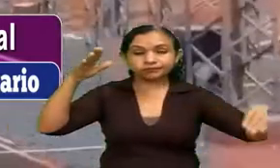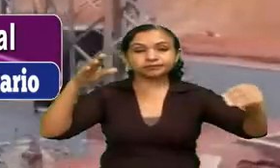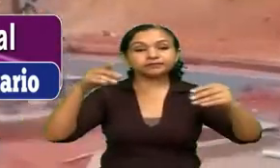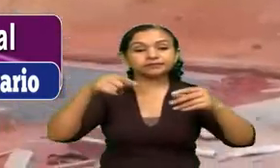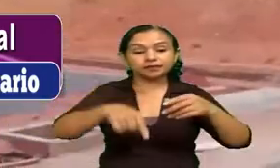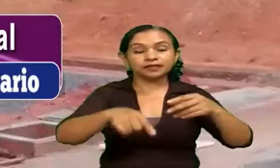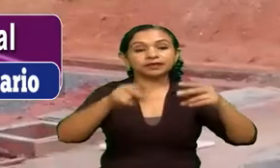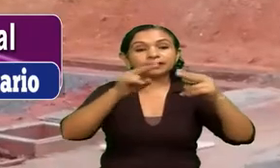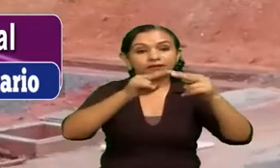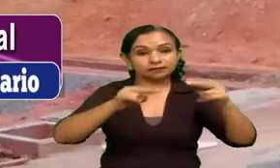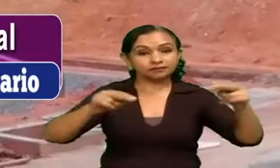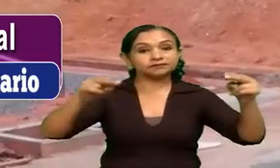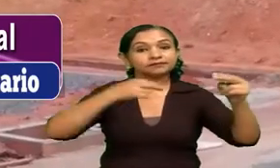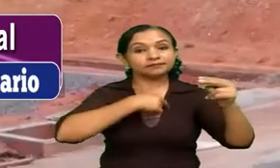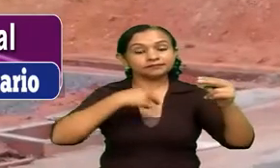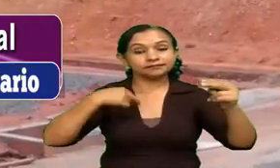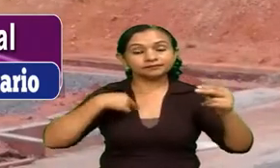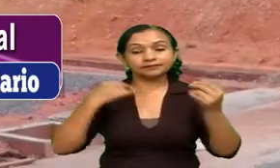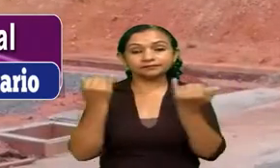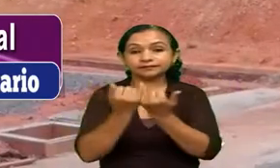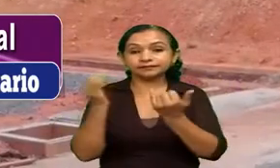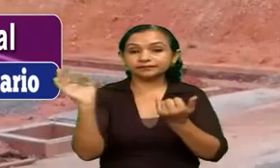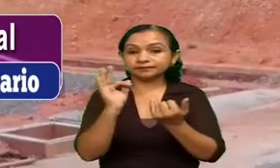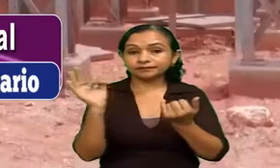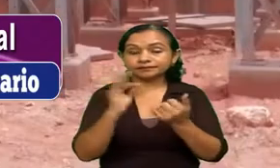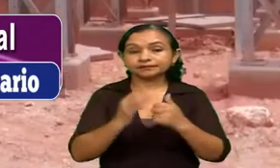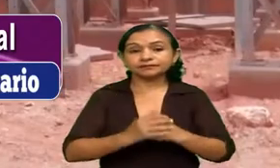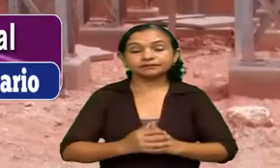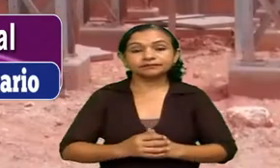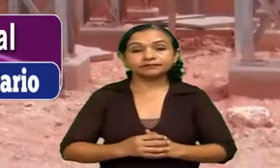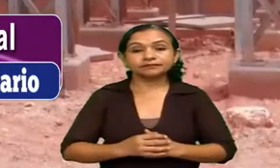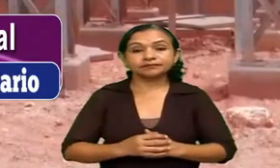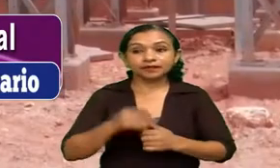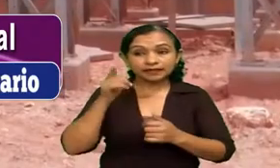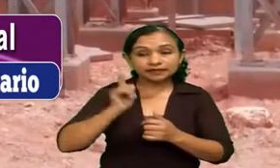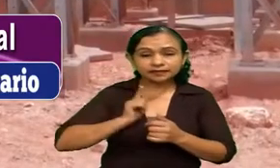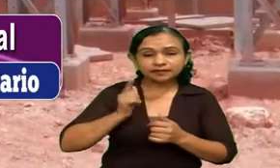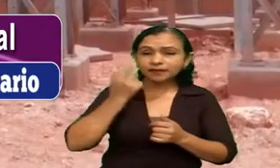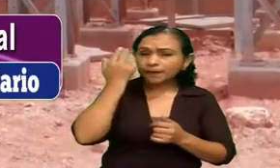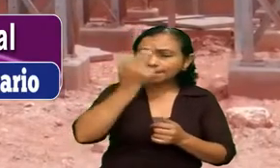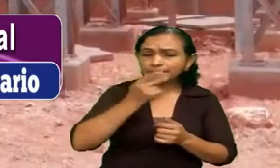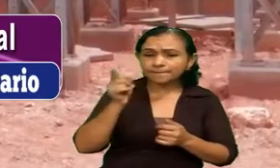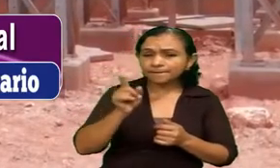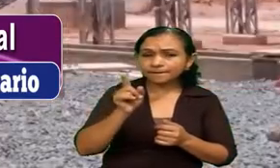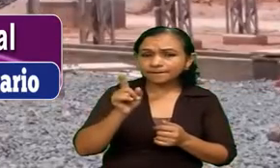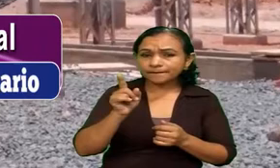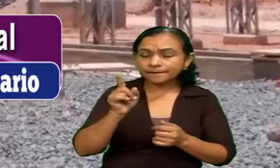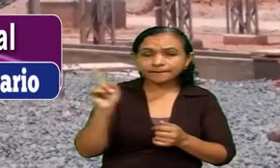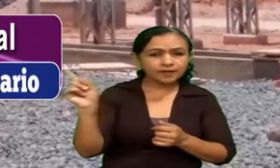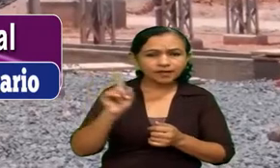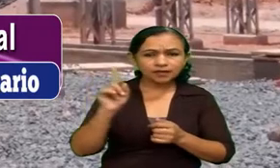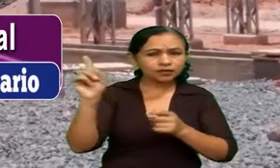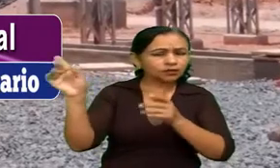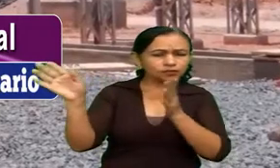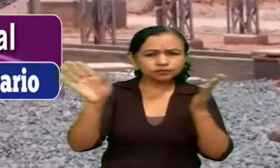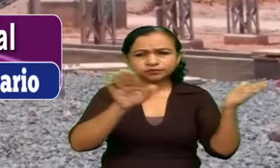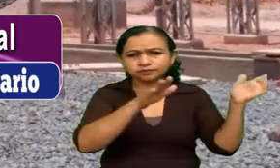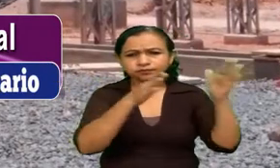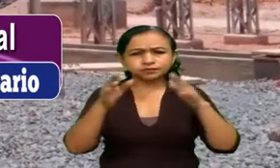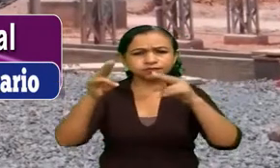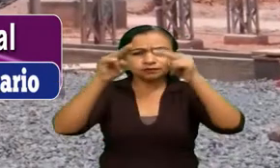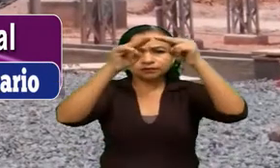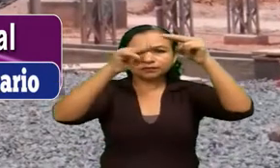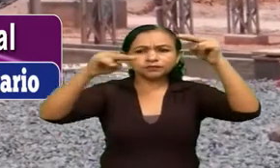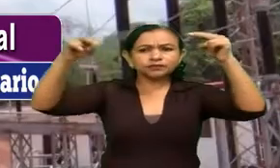subestación eléctrica. De igual forma, está. ¿Son más turbinas? Disculpen el interrumpo. No, más que todo la conexión, okay, eléctrica,